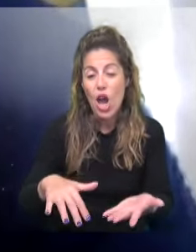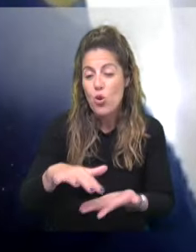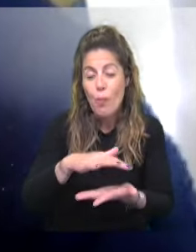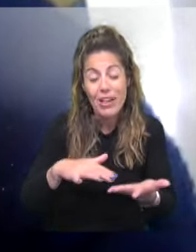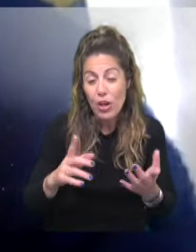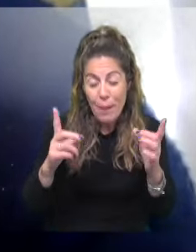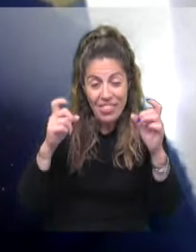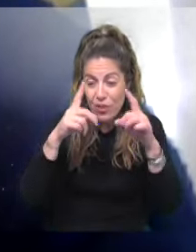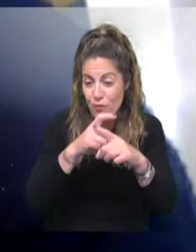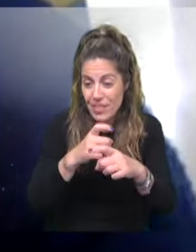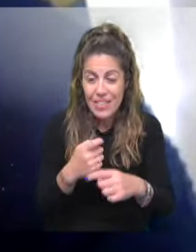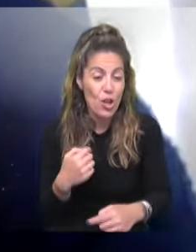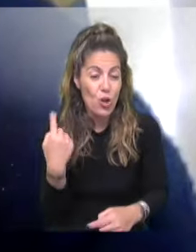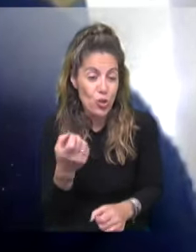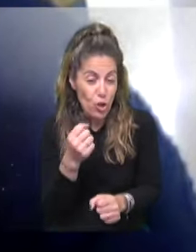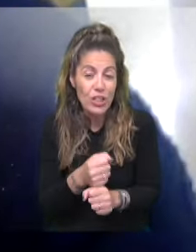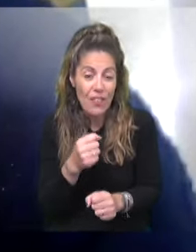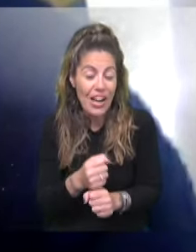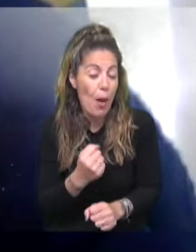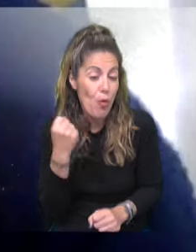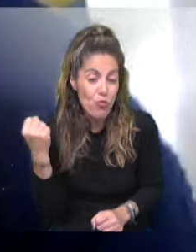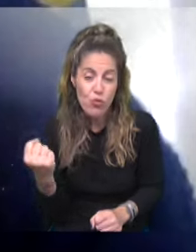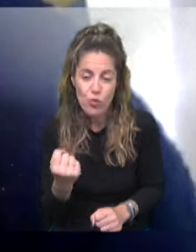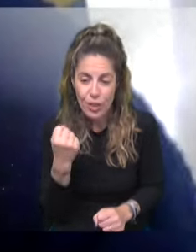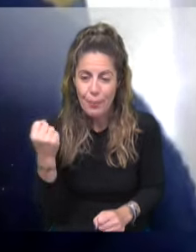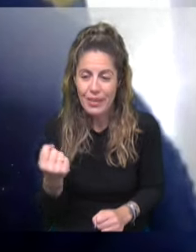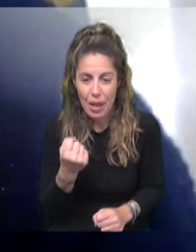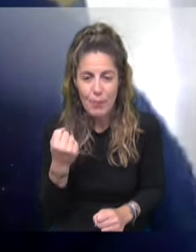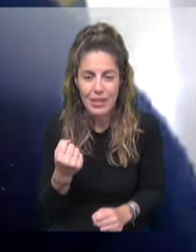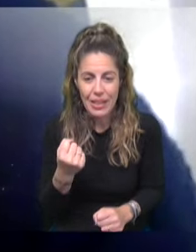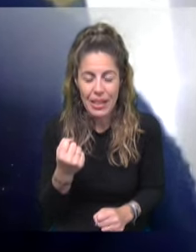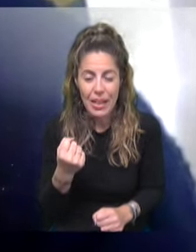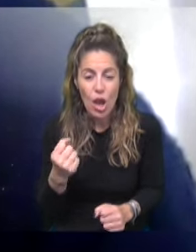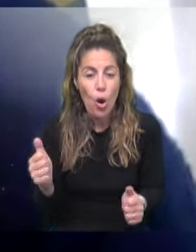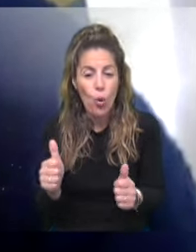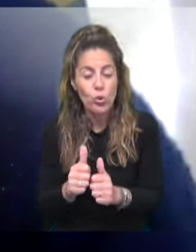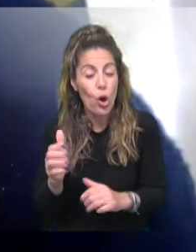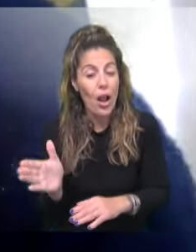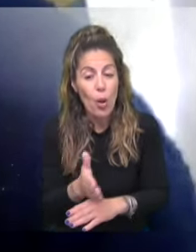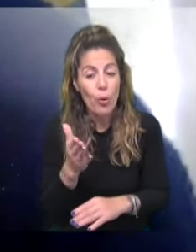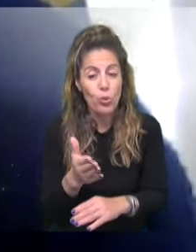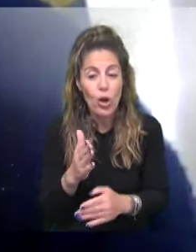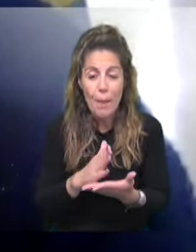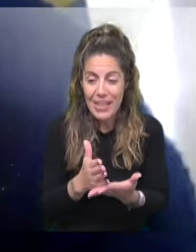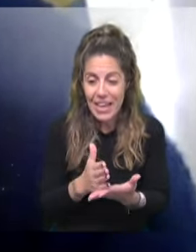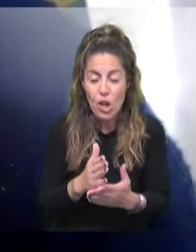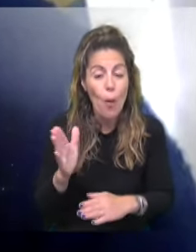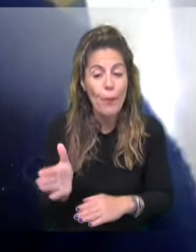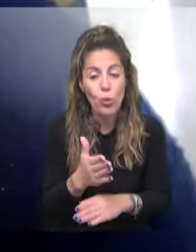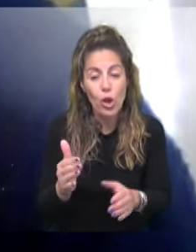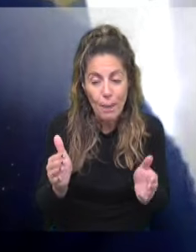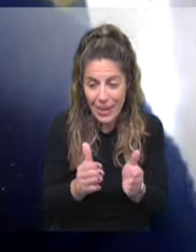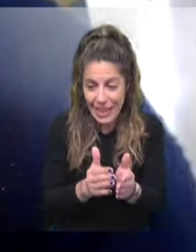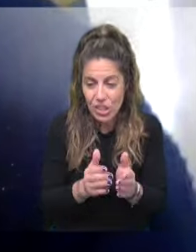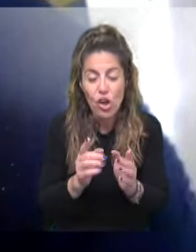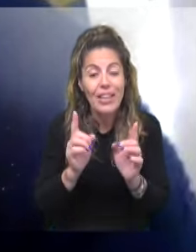complicado bueno nosotros trabajamos fundamentalmente con los productores medianos con los productores más pequeños este que son